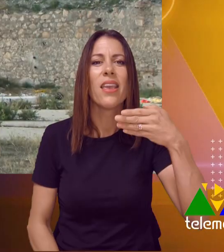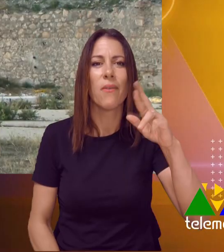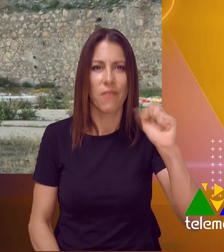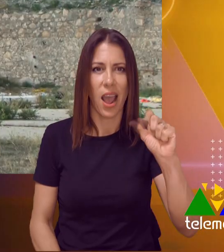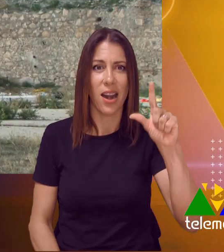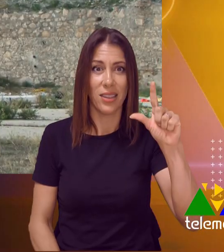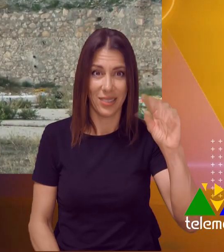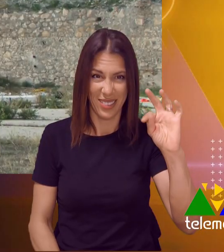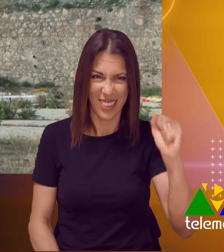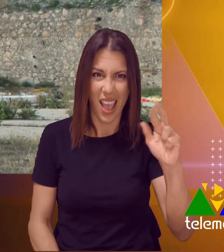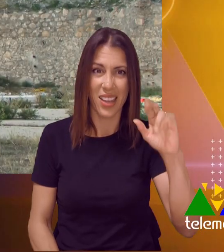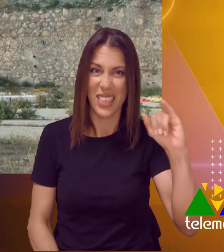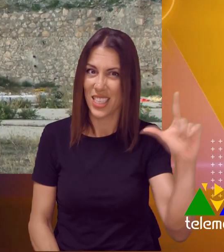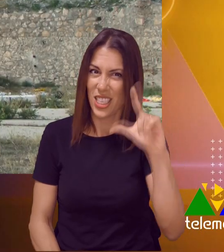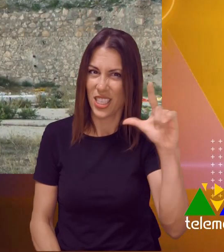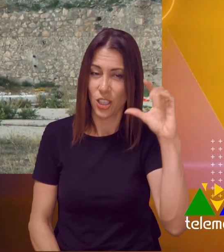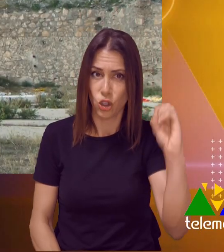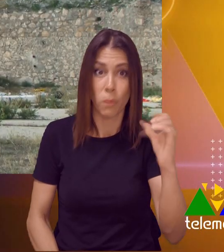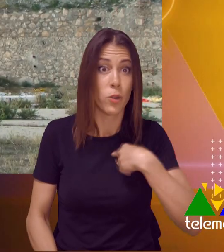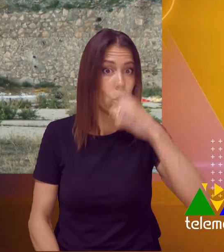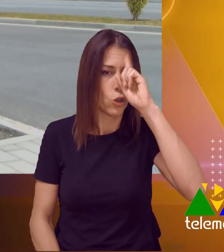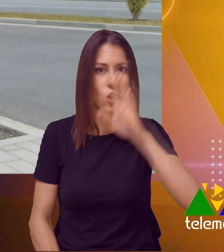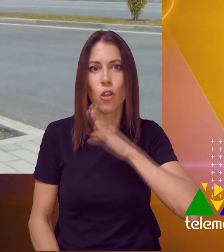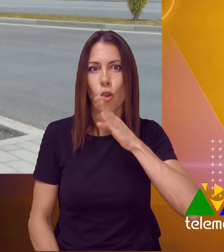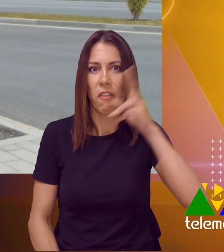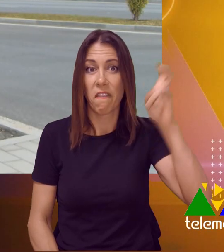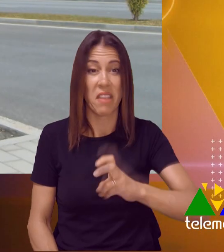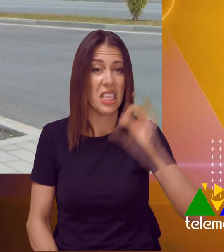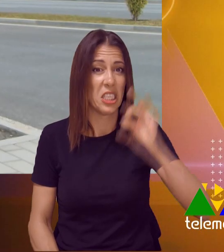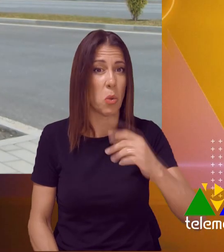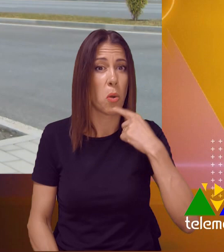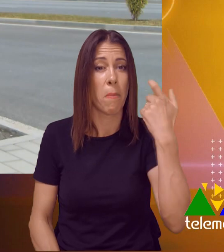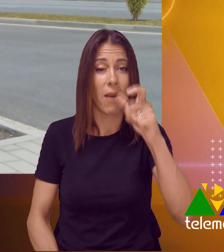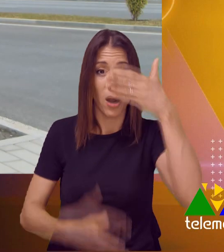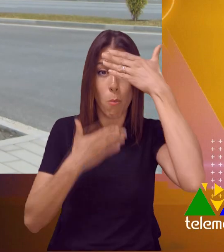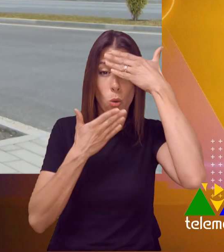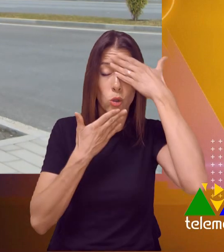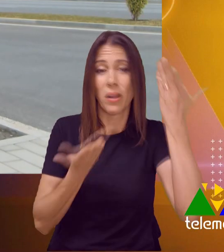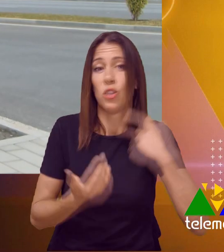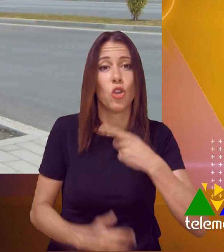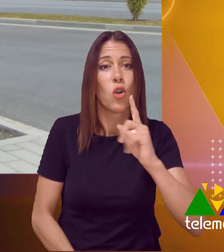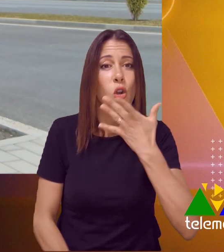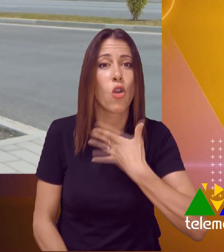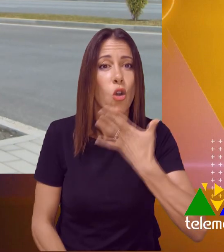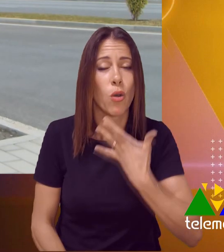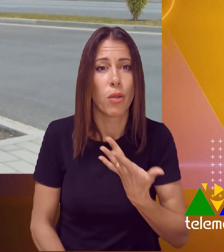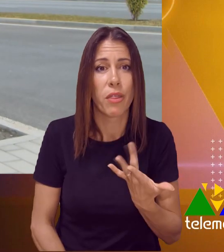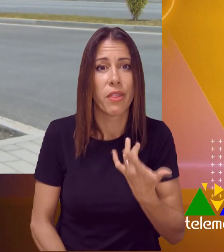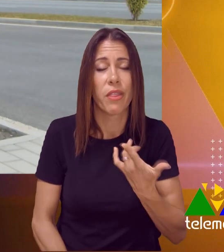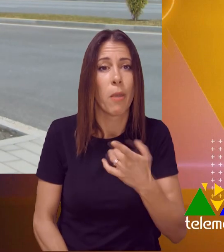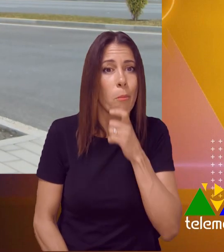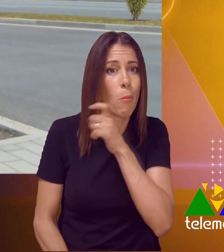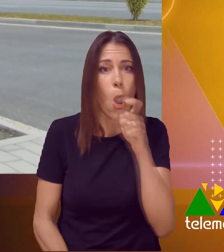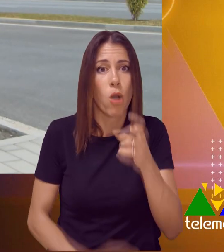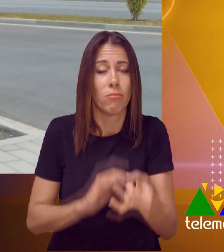Gibaltanillo. Que no sé de dónde viene, debe ser palabra musulmana también. No conozco el origen